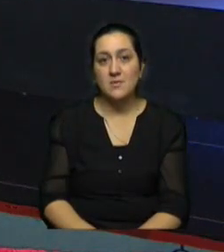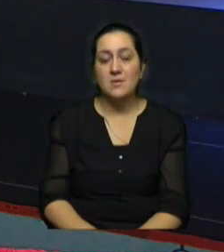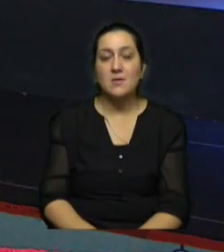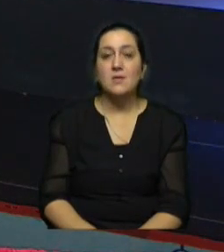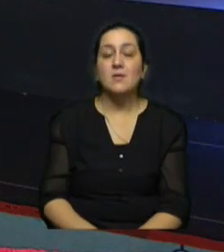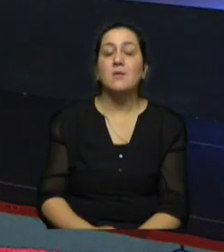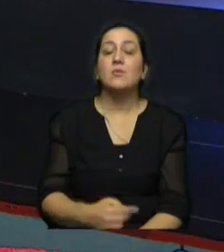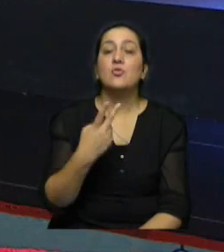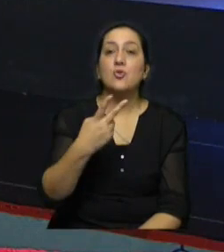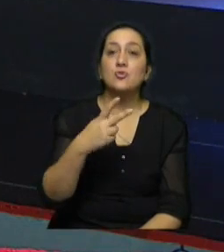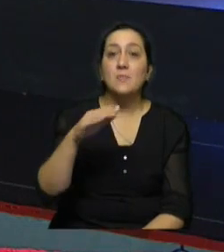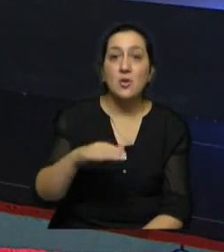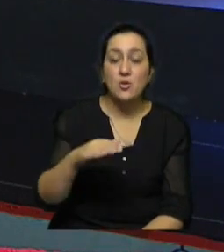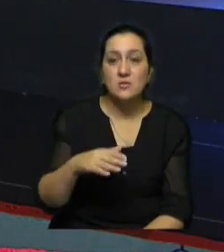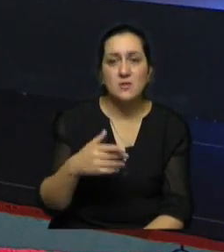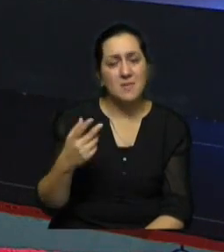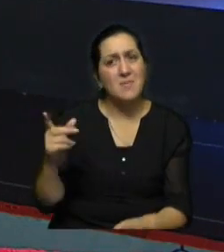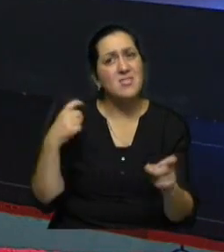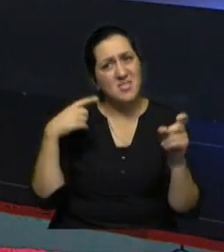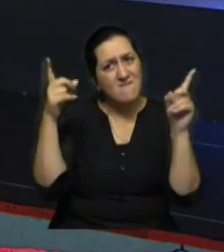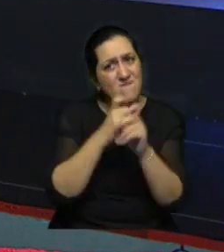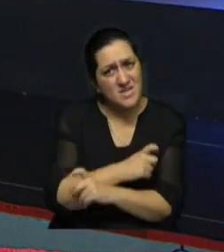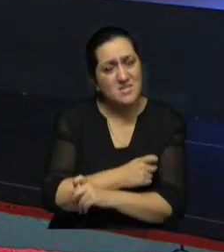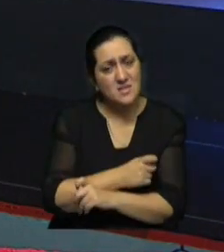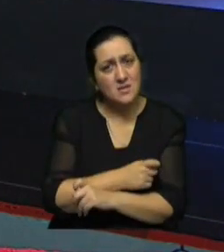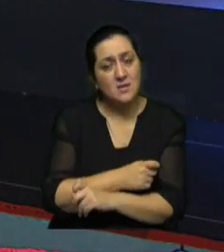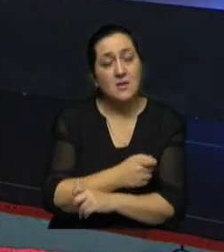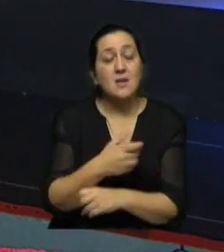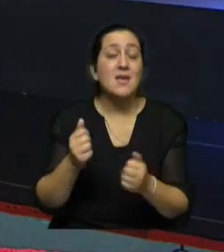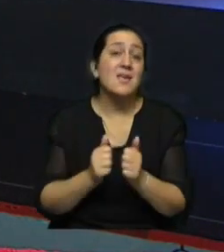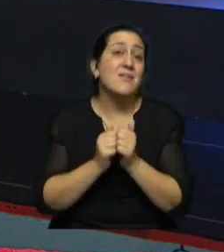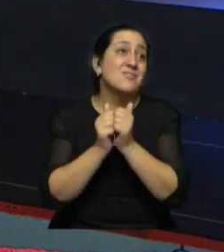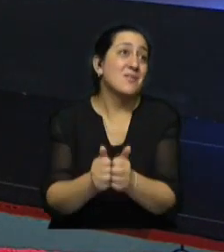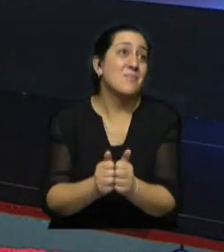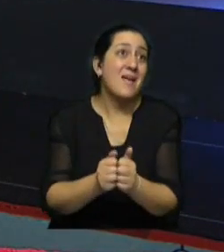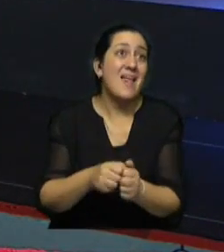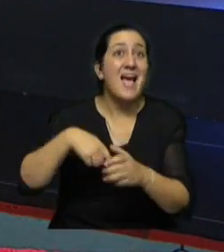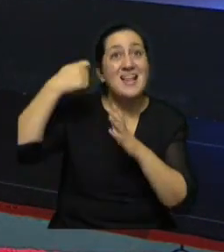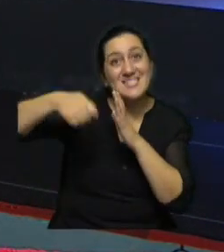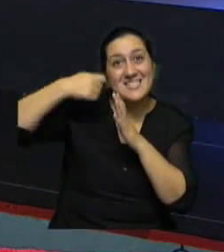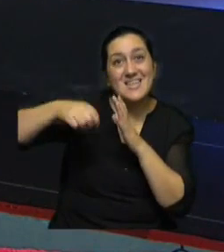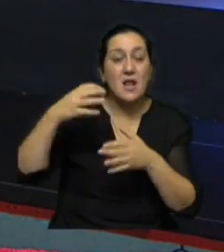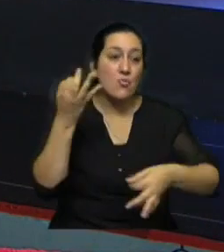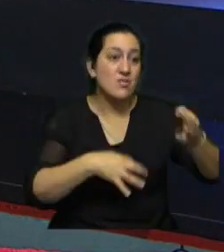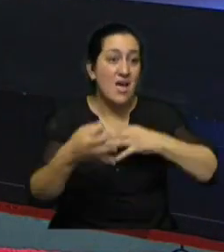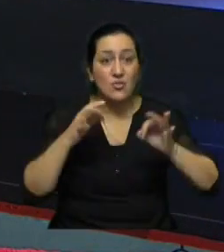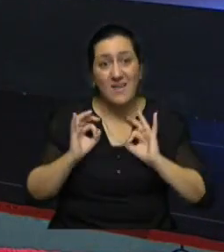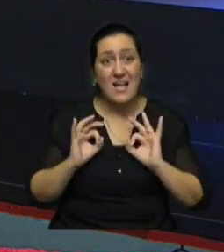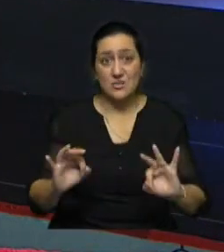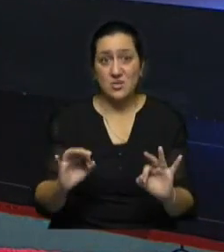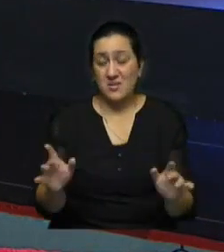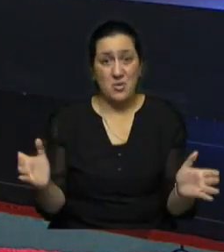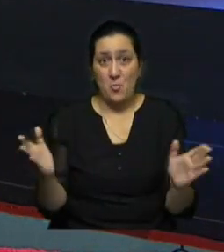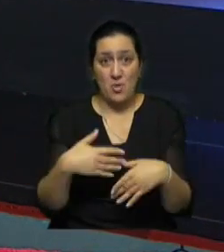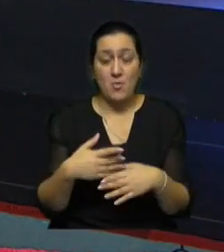Cuatro hijos, 2 menores a cargo y me cuesta mucho poder llevarlos a un cine, a un teatro, irnos de vacaciones, ni soñar. No nos falta